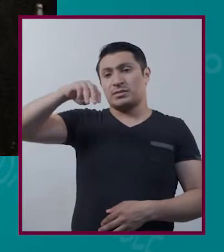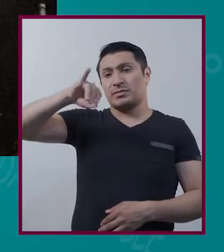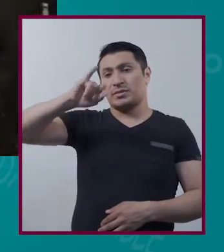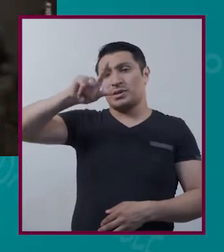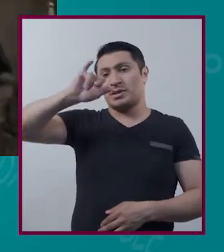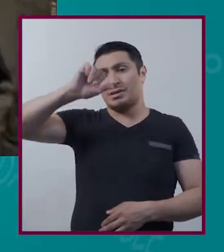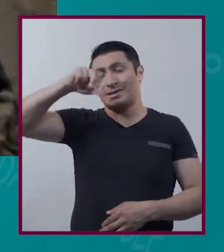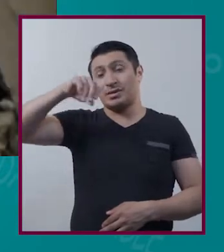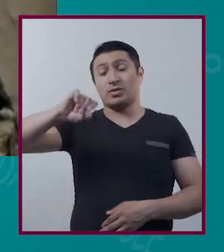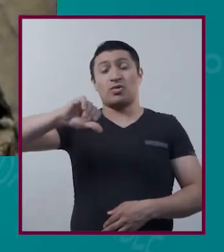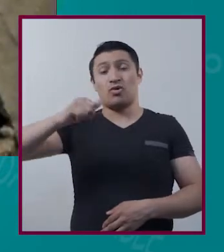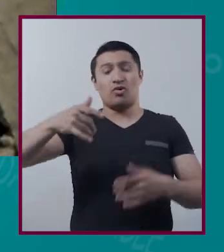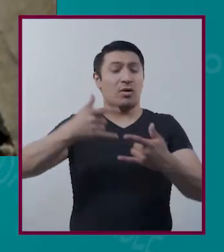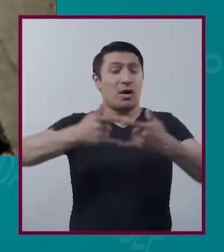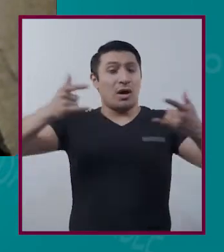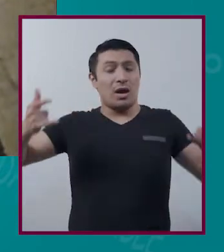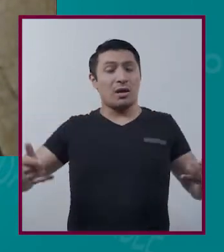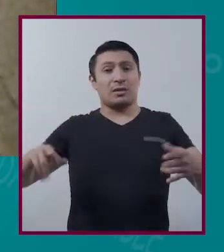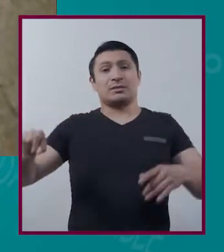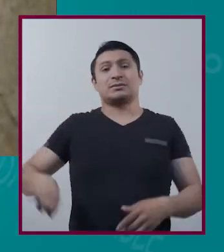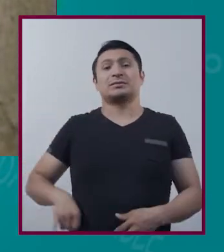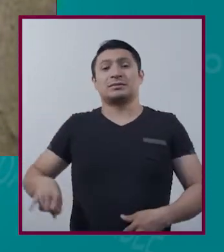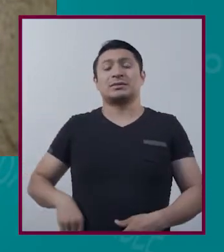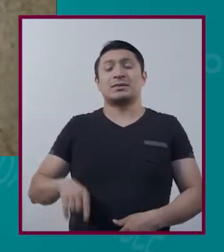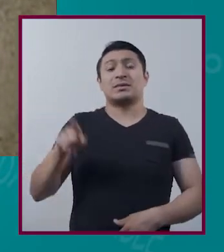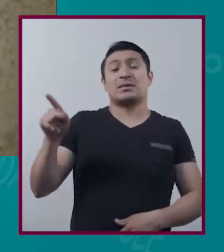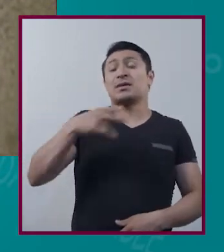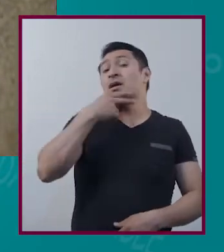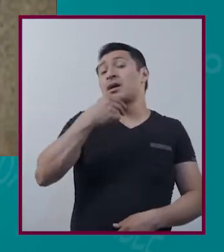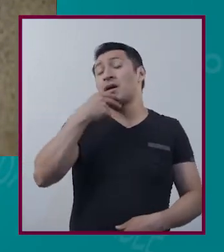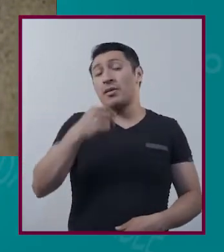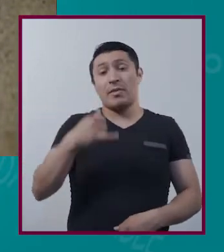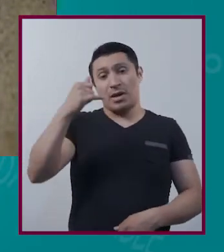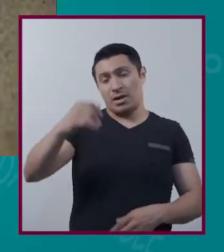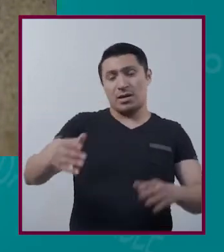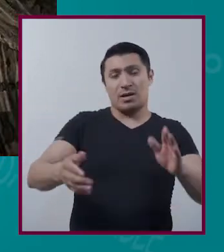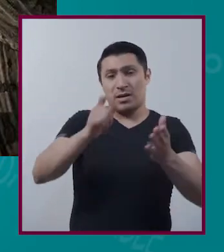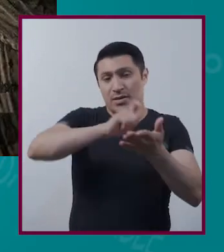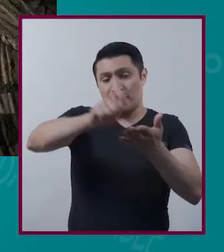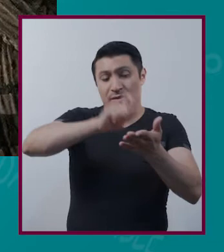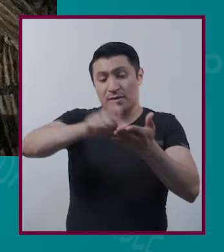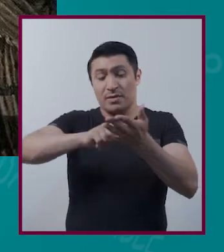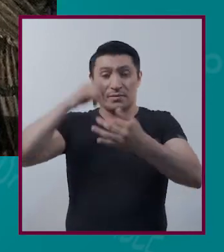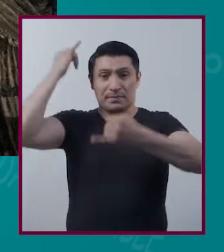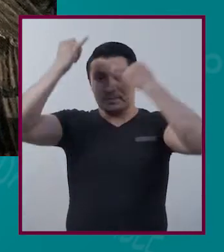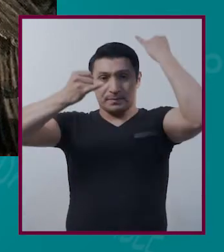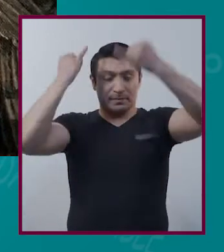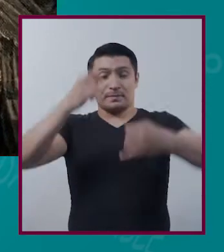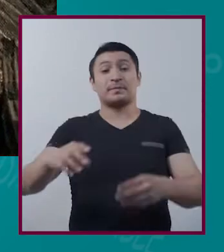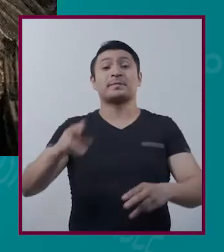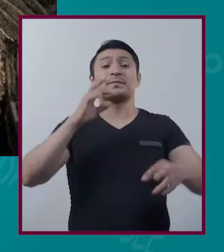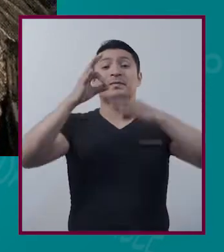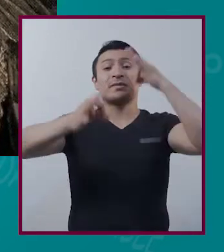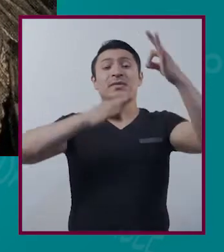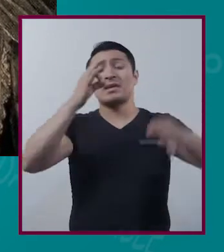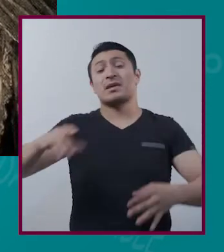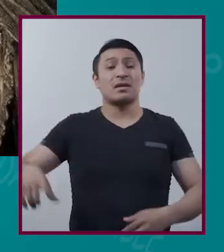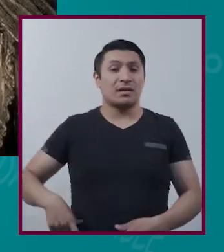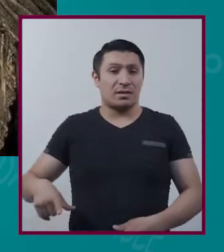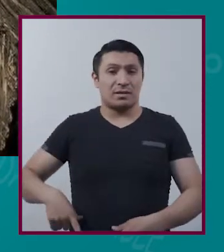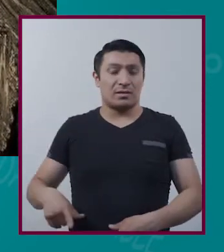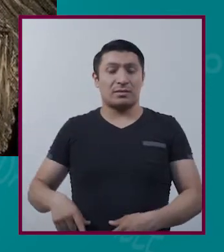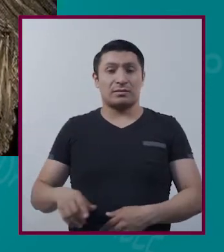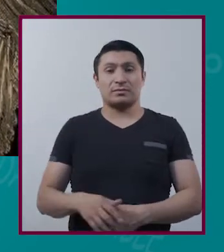Maximiliano en México es otra de las facetas históricas que le interesan a Del Paso y que reconstruye con imaginación